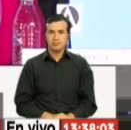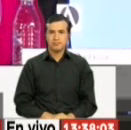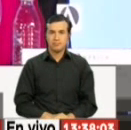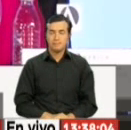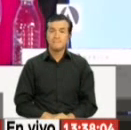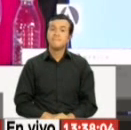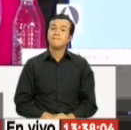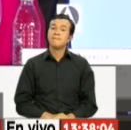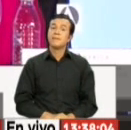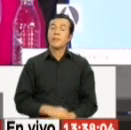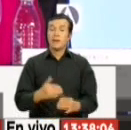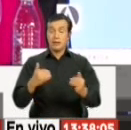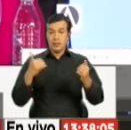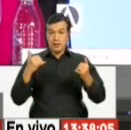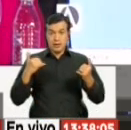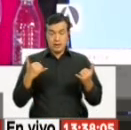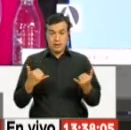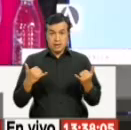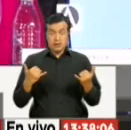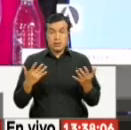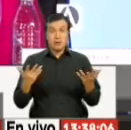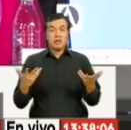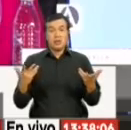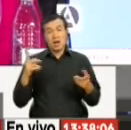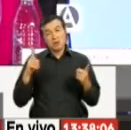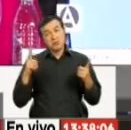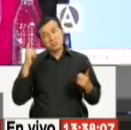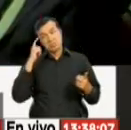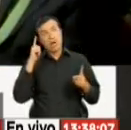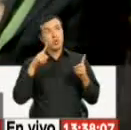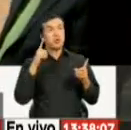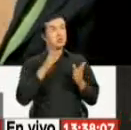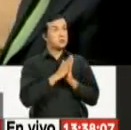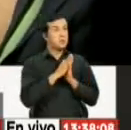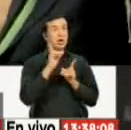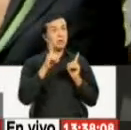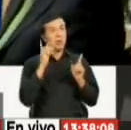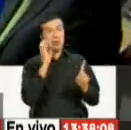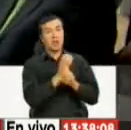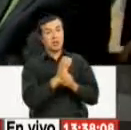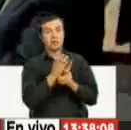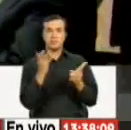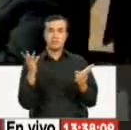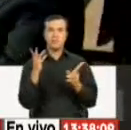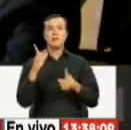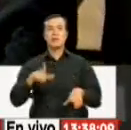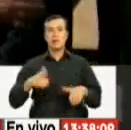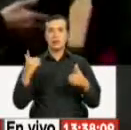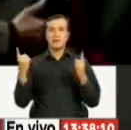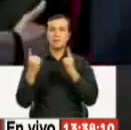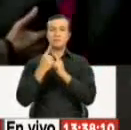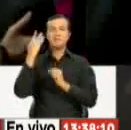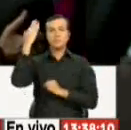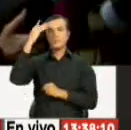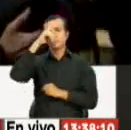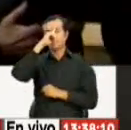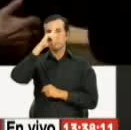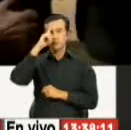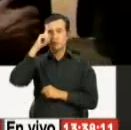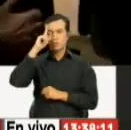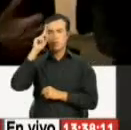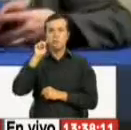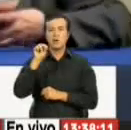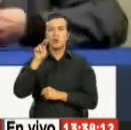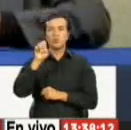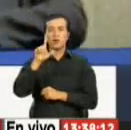porque para unas circunstancias si no hay para otras no moreno también se ha reunido con la alcaldesa de madrid manuela